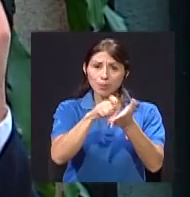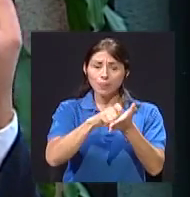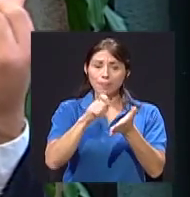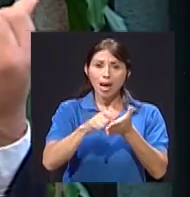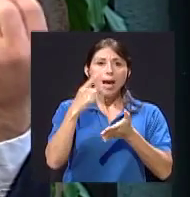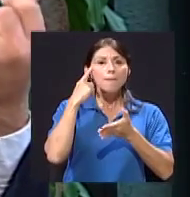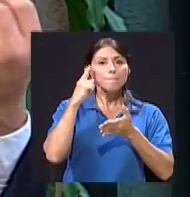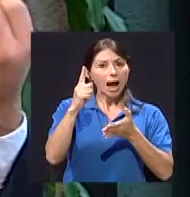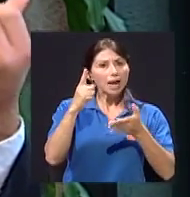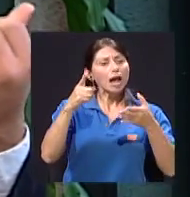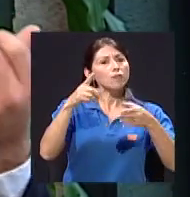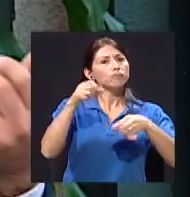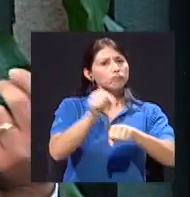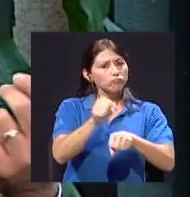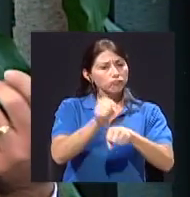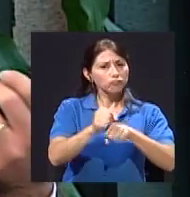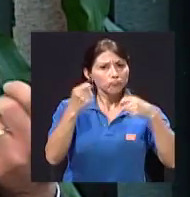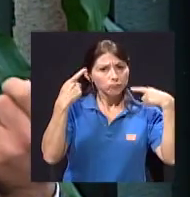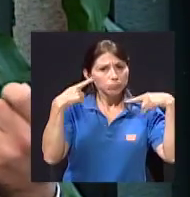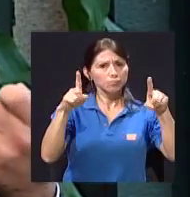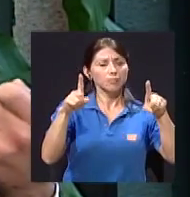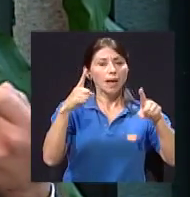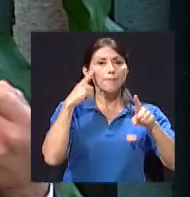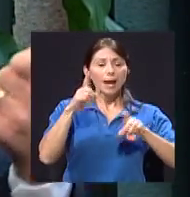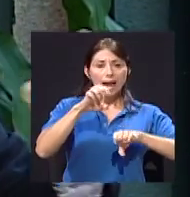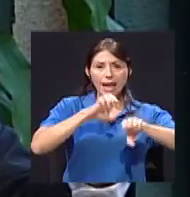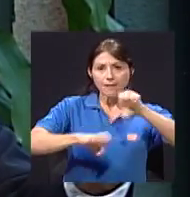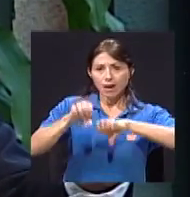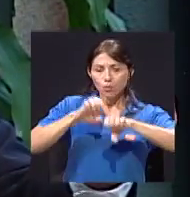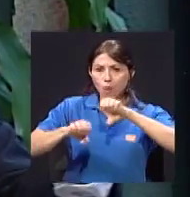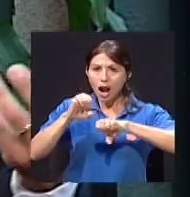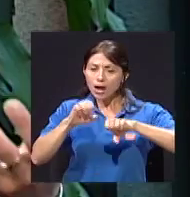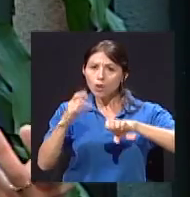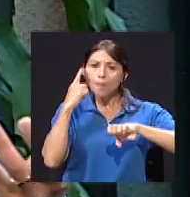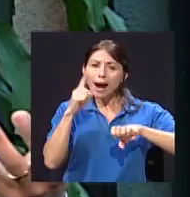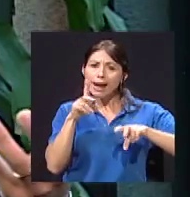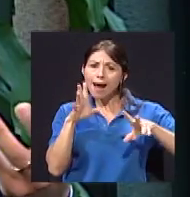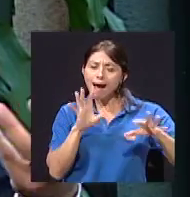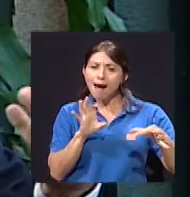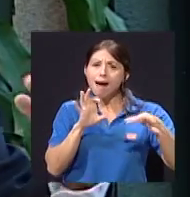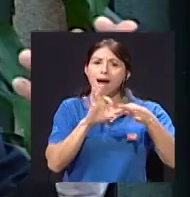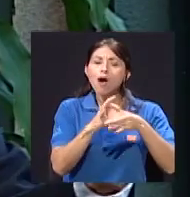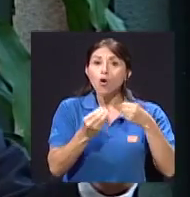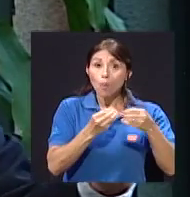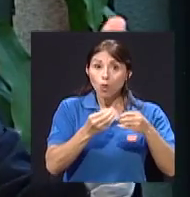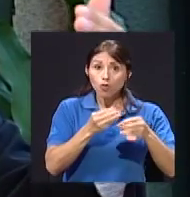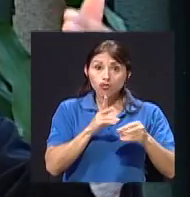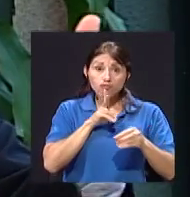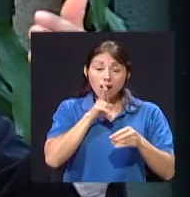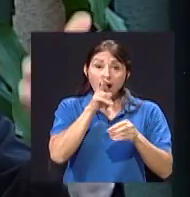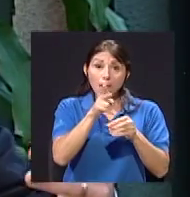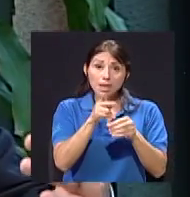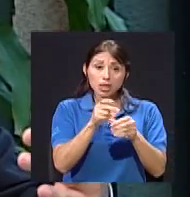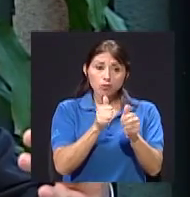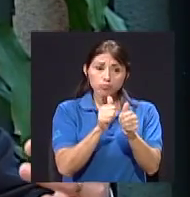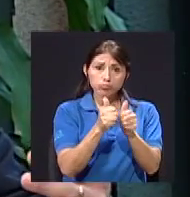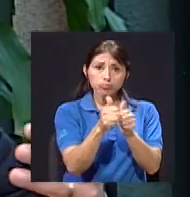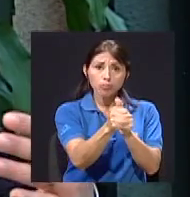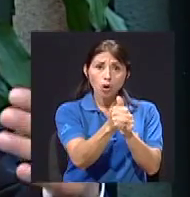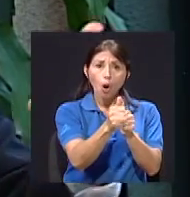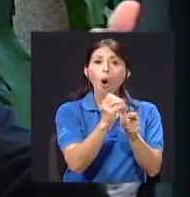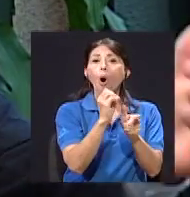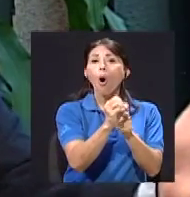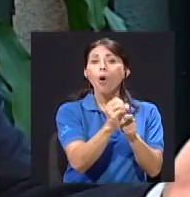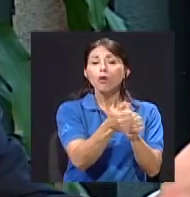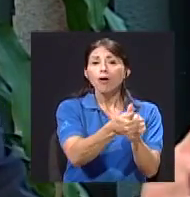poder tener indicadores con los que nosotros podamos evaluar eventualmente el avance o el rezago, dónde nos estamos quedando